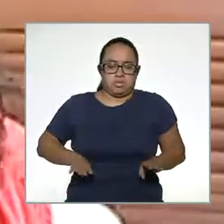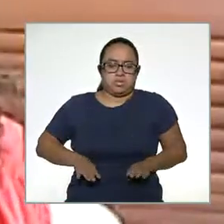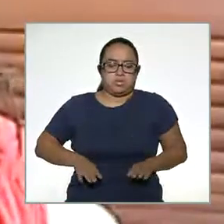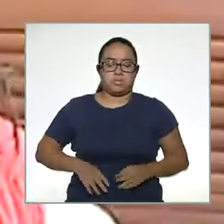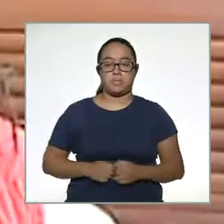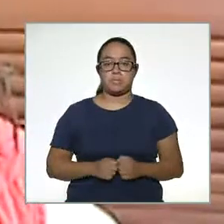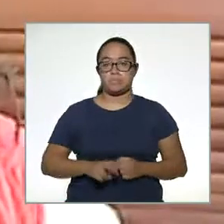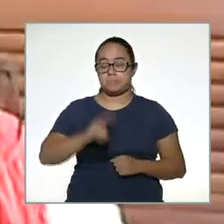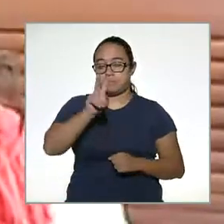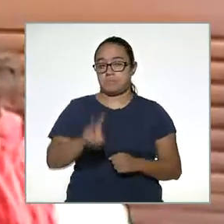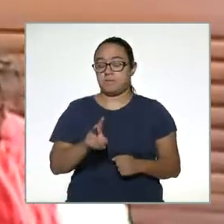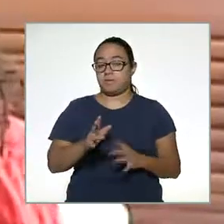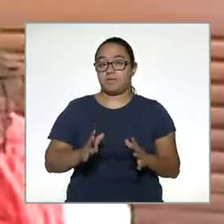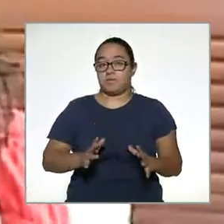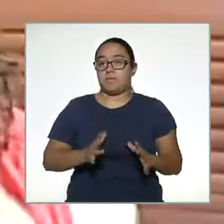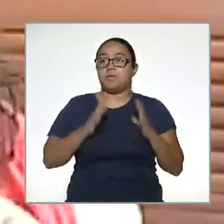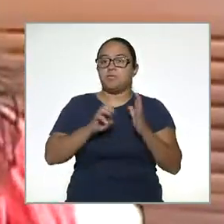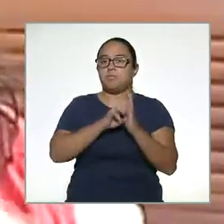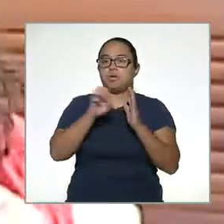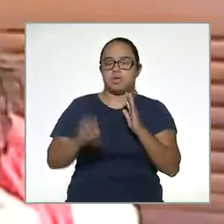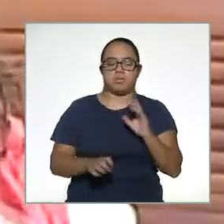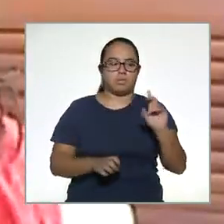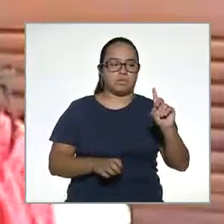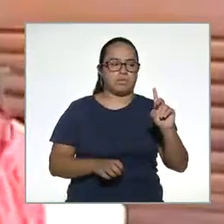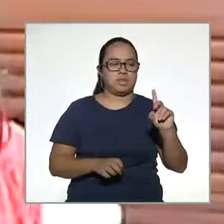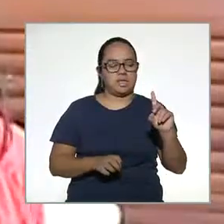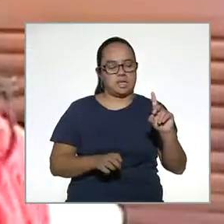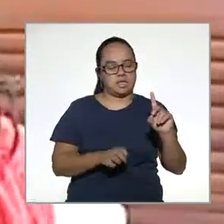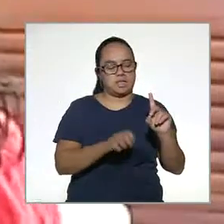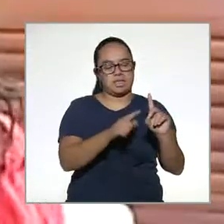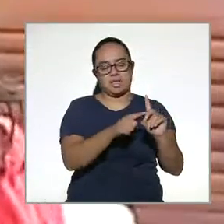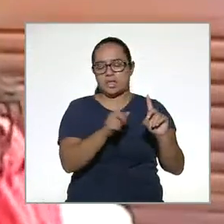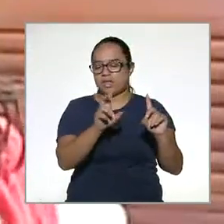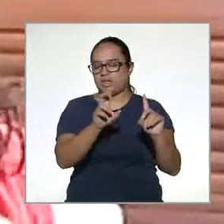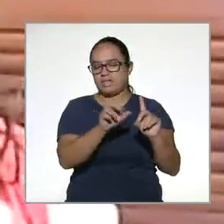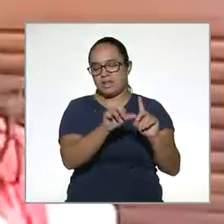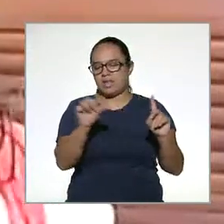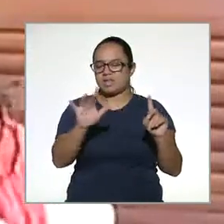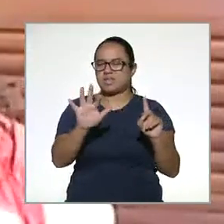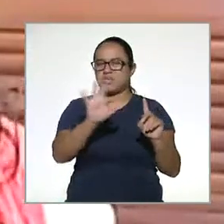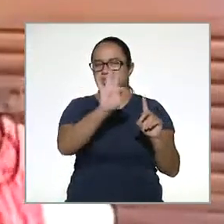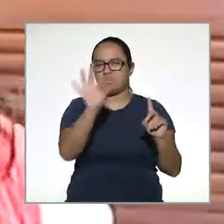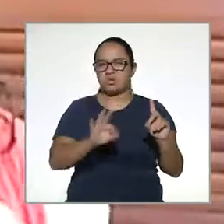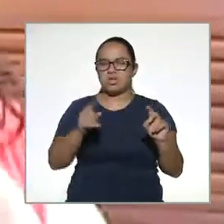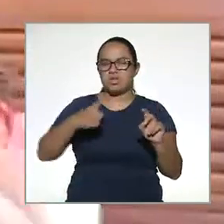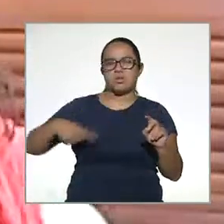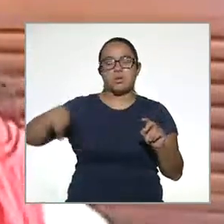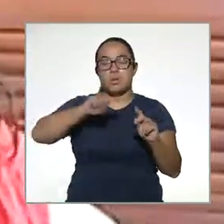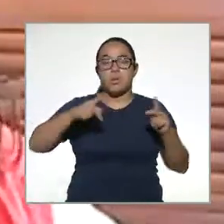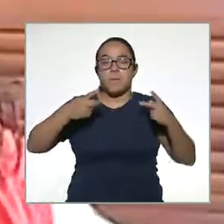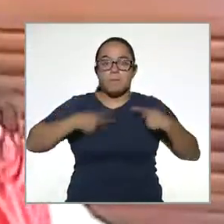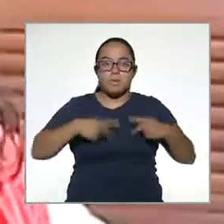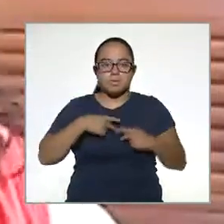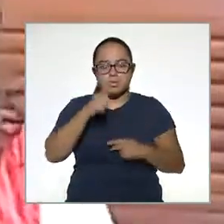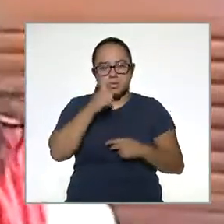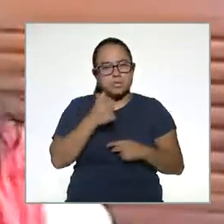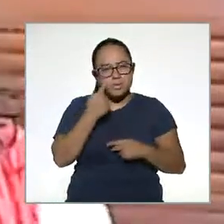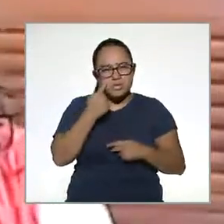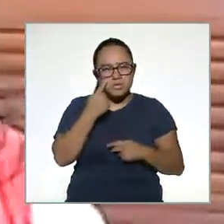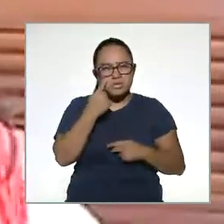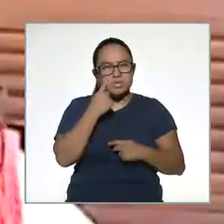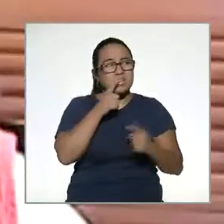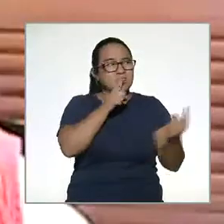sorprenderías de saber que casi el 30, entre el 30 y el 50% de la población tendemos a ser